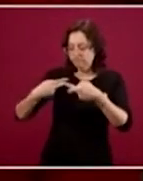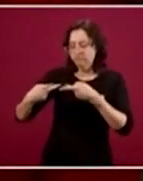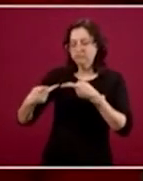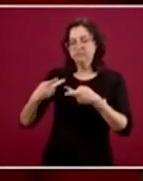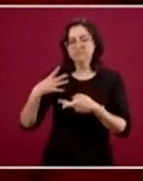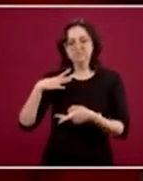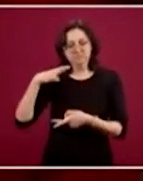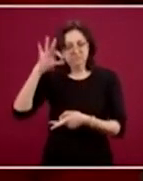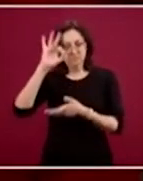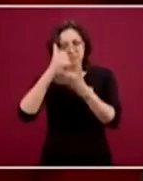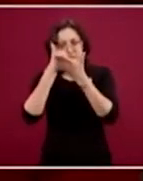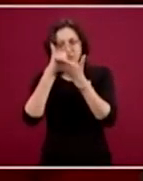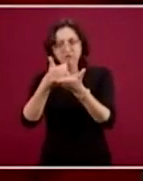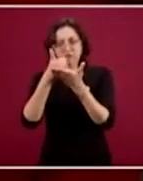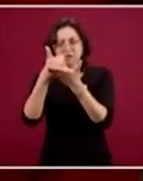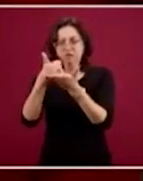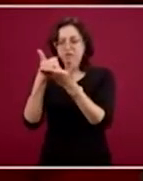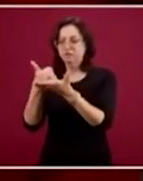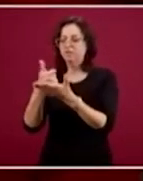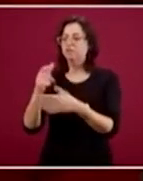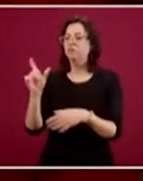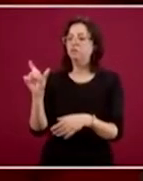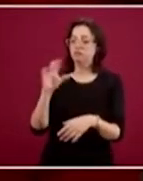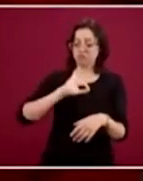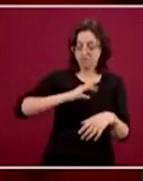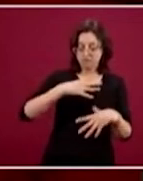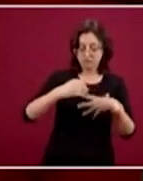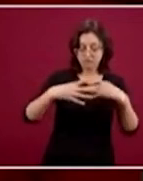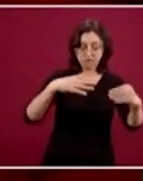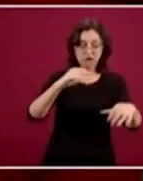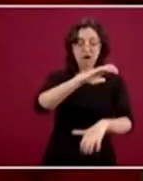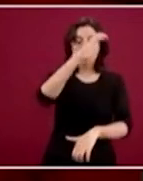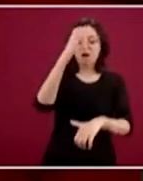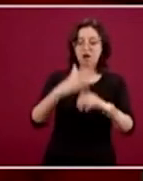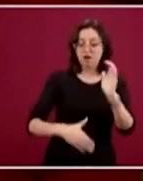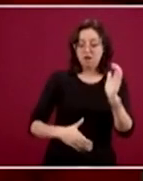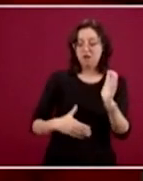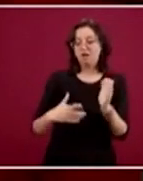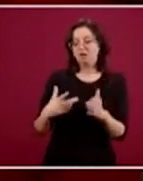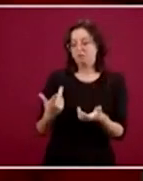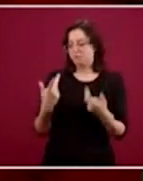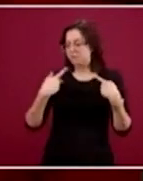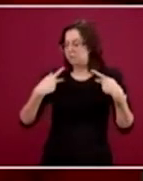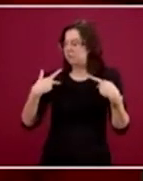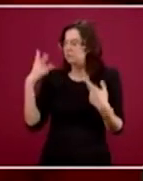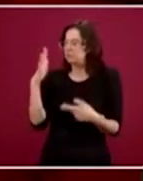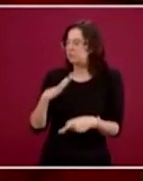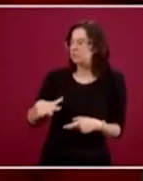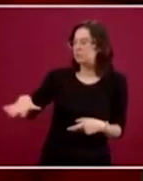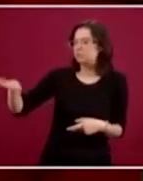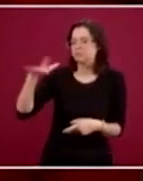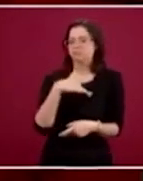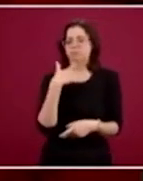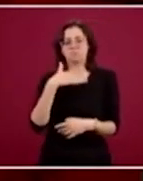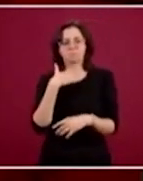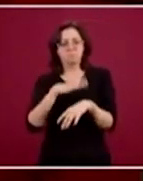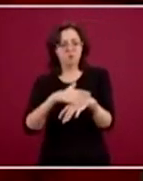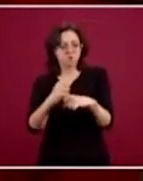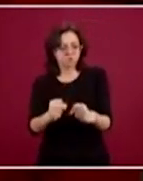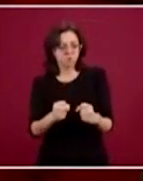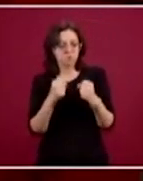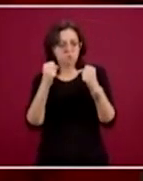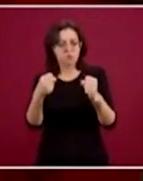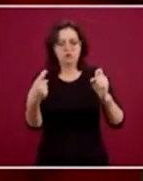ayudarles. Queremos volver de esto más fuertes, más empáticos. Queremos volver de esto con